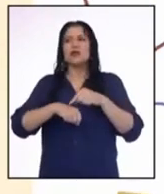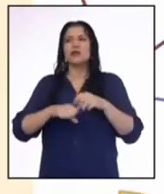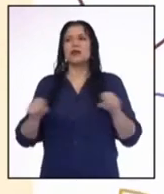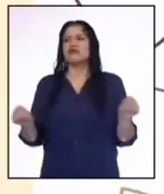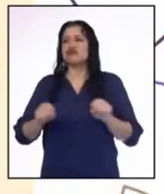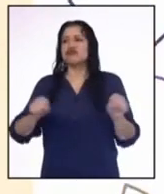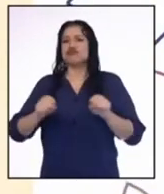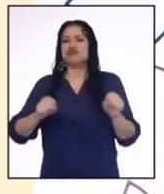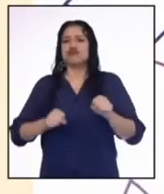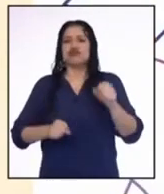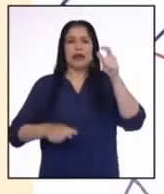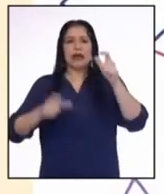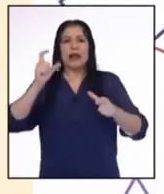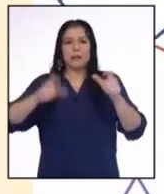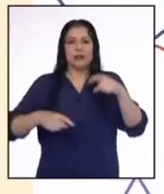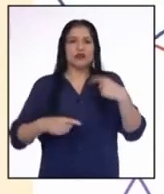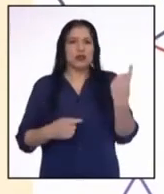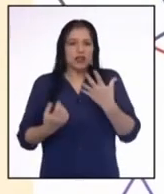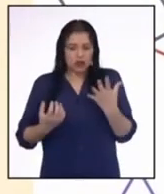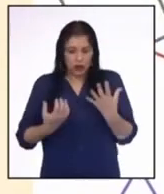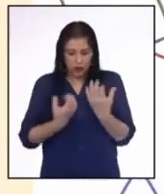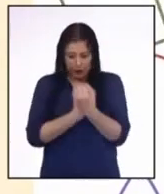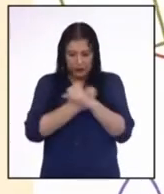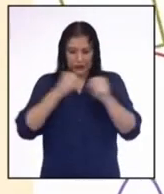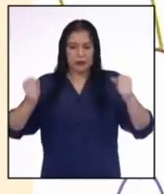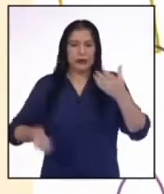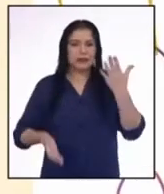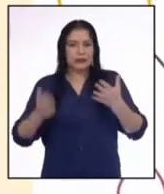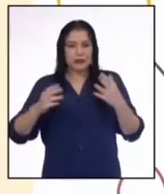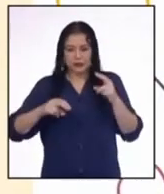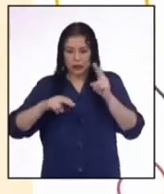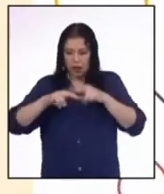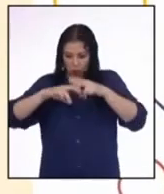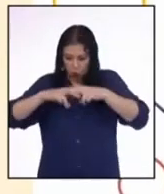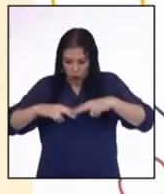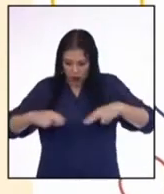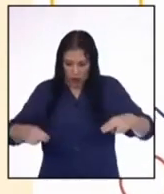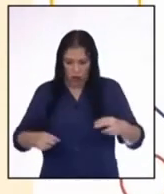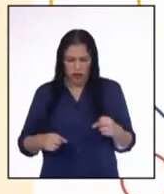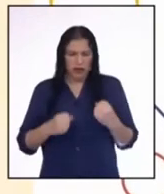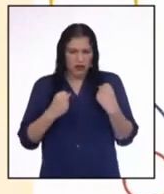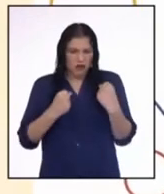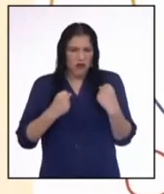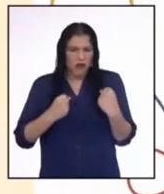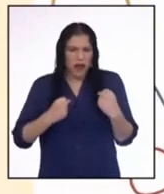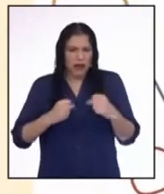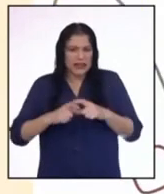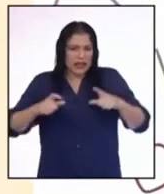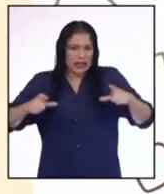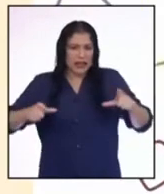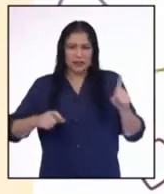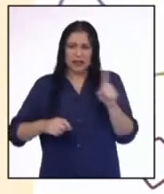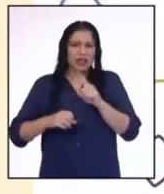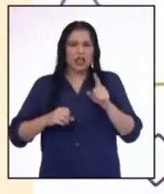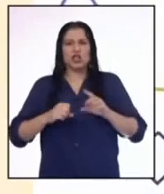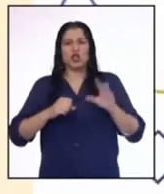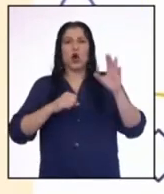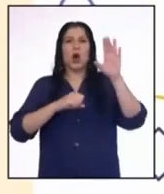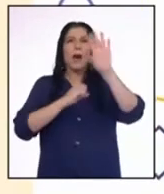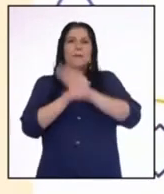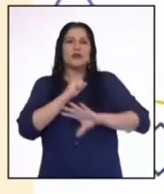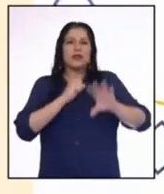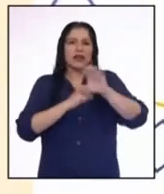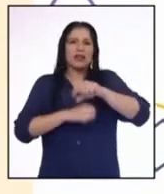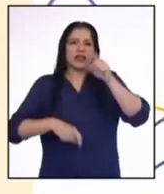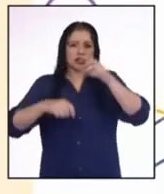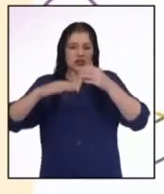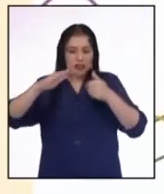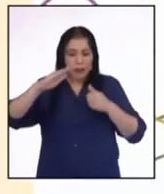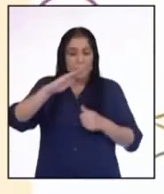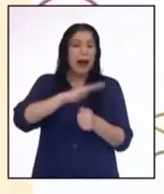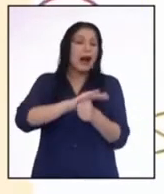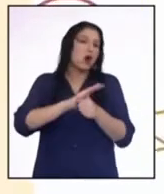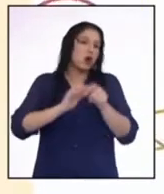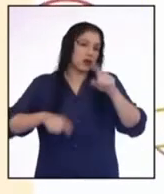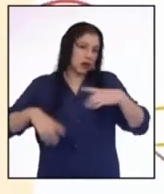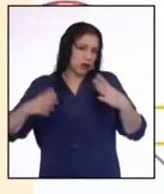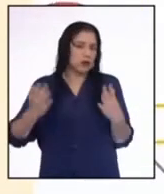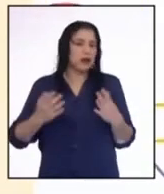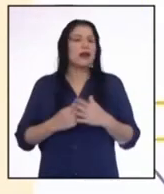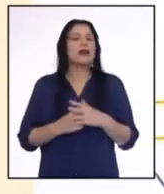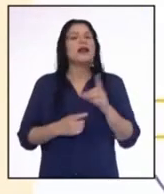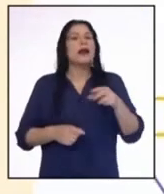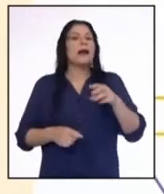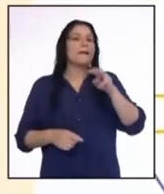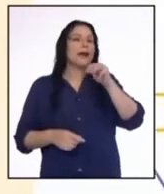terremoto las personas solamente sobrevivirán al colocarse junto a un objeto voluminoso y no protegiéndose debajo de alguna estructura. Marla